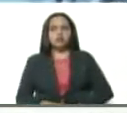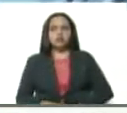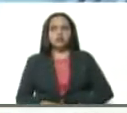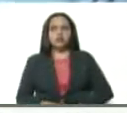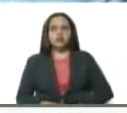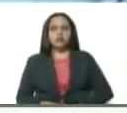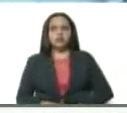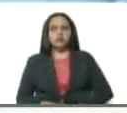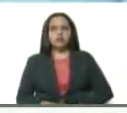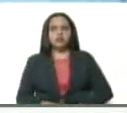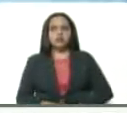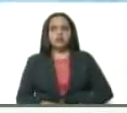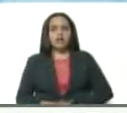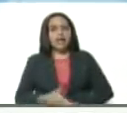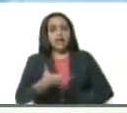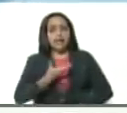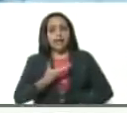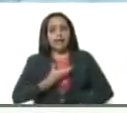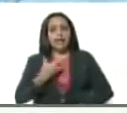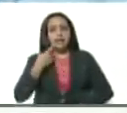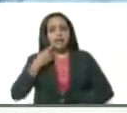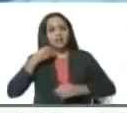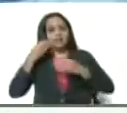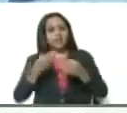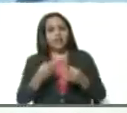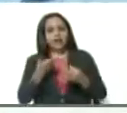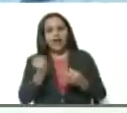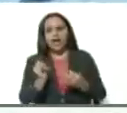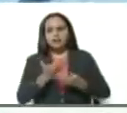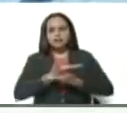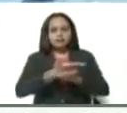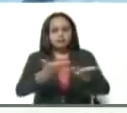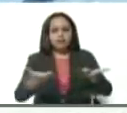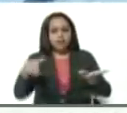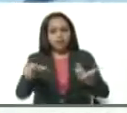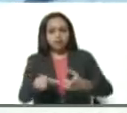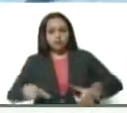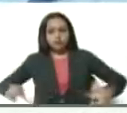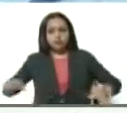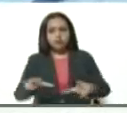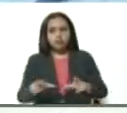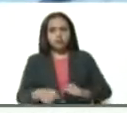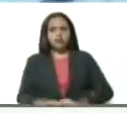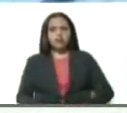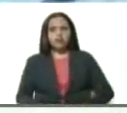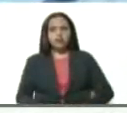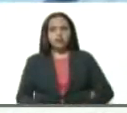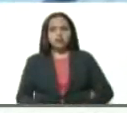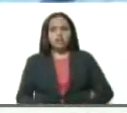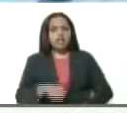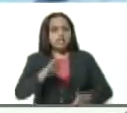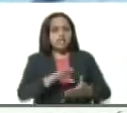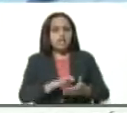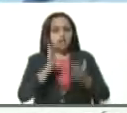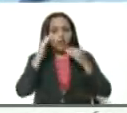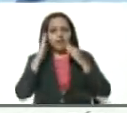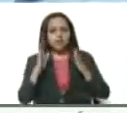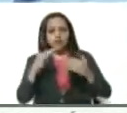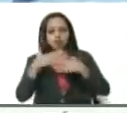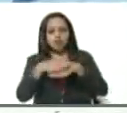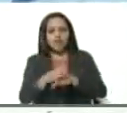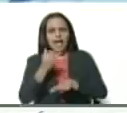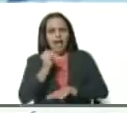es realmente el que ha prestado todas estas instalaciones de este centro que está hermosísimo, bien cuidado,